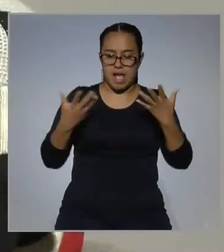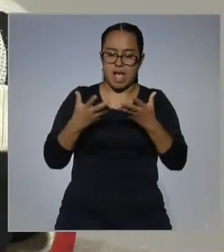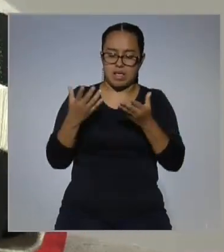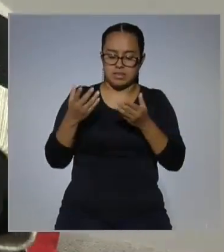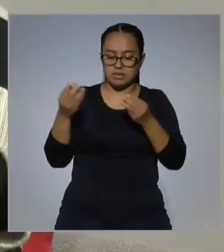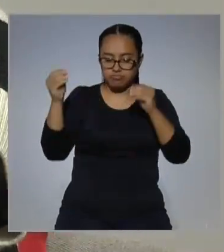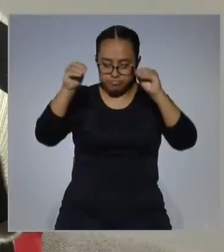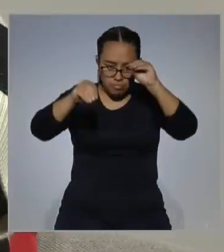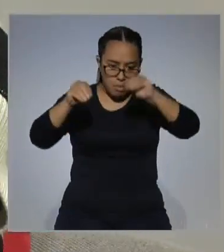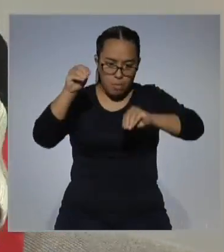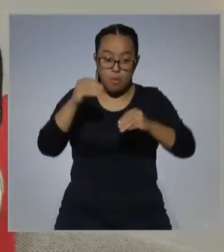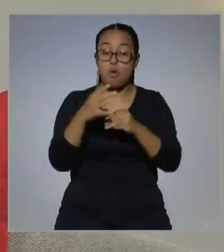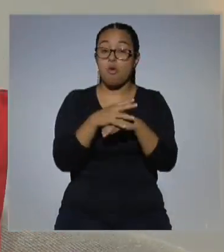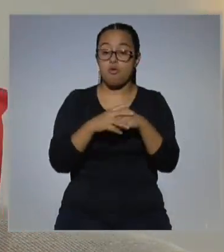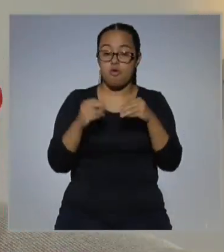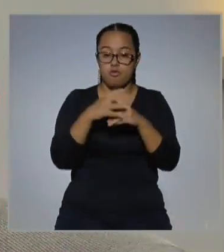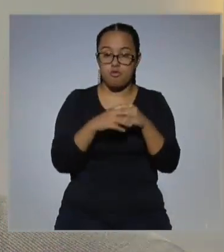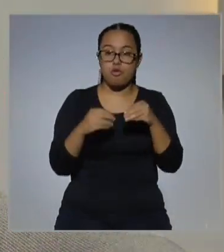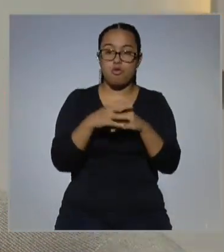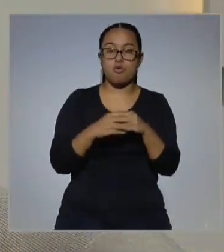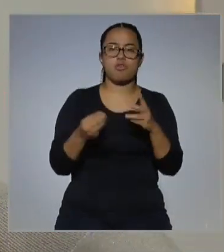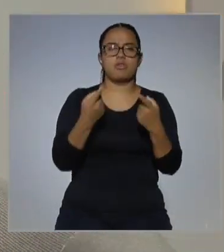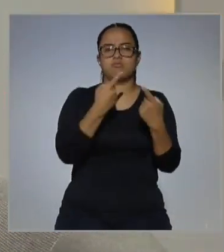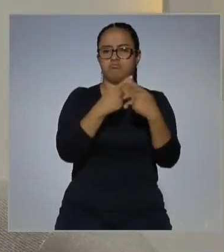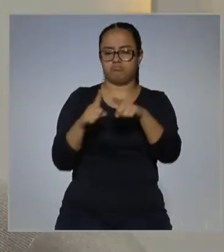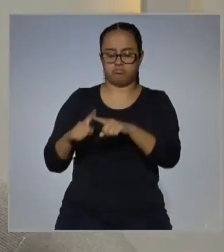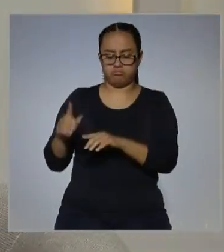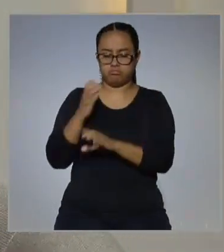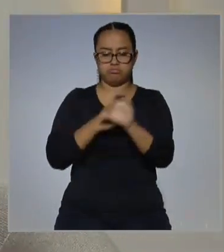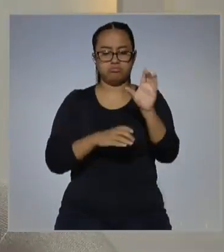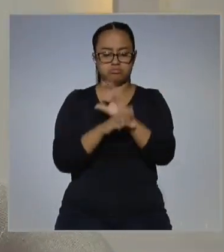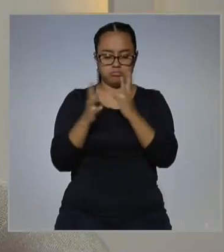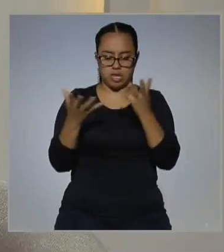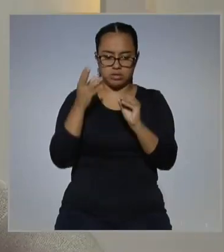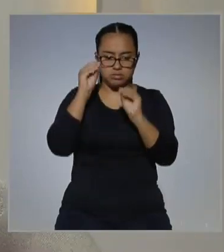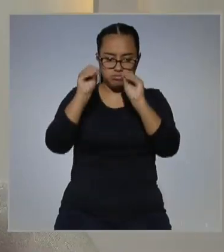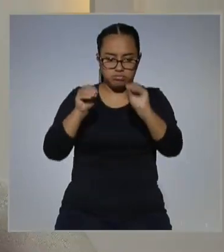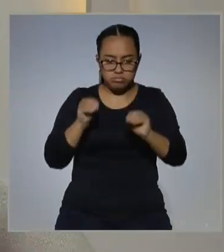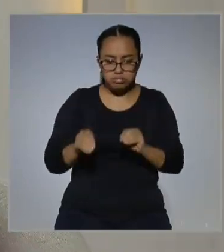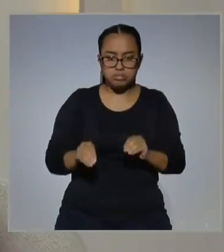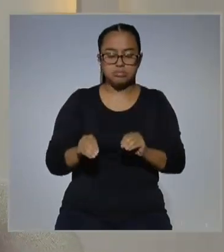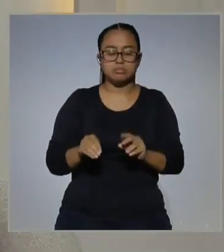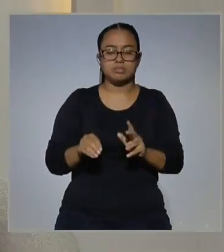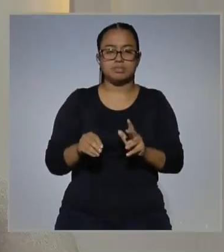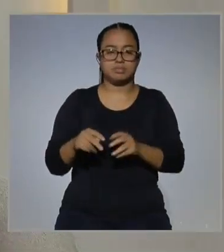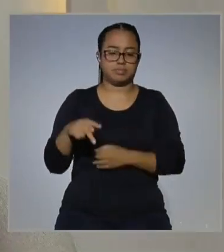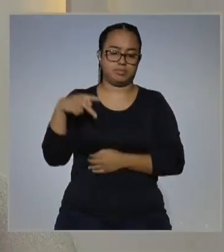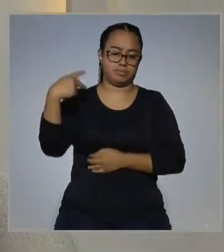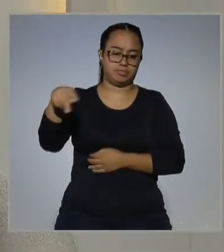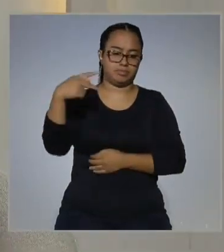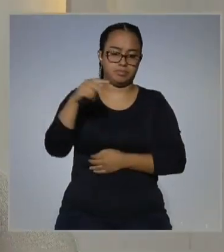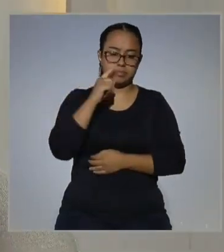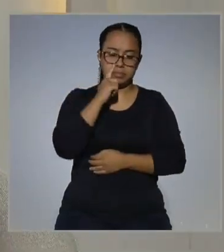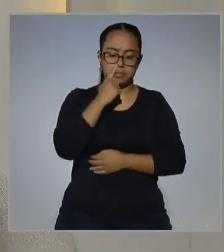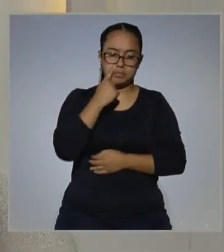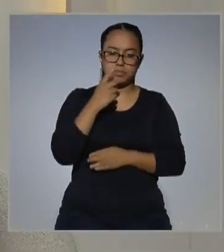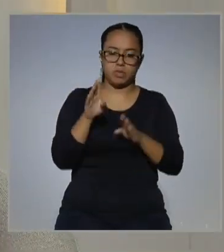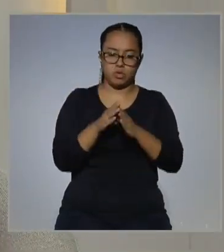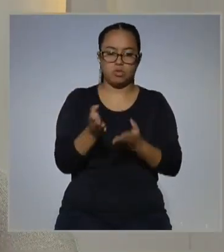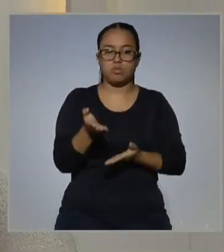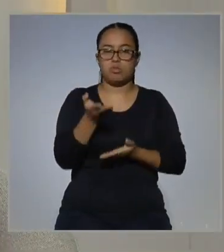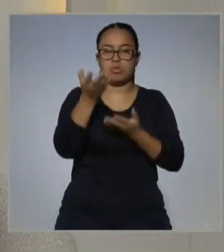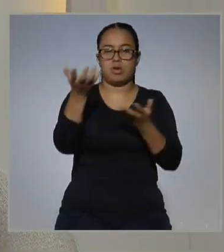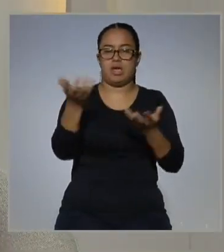altar, la fruta y todos los elementos que también podemos ver de parte de un altar de